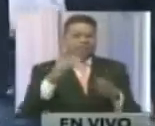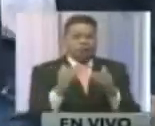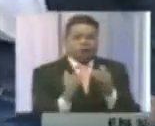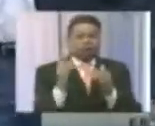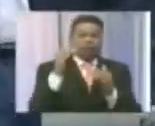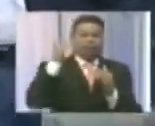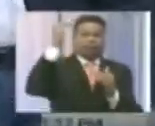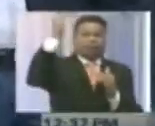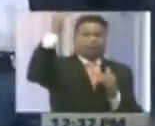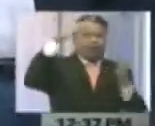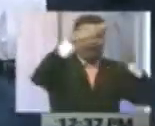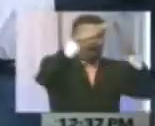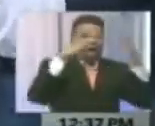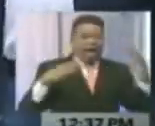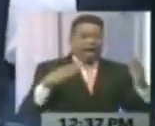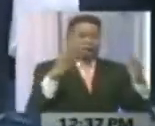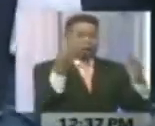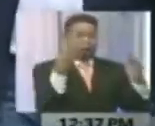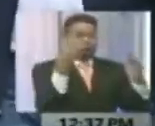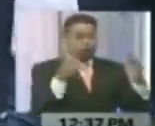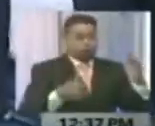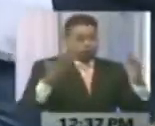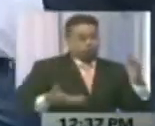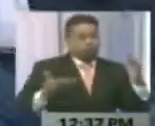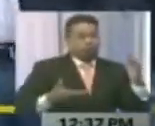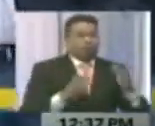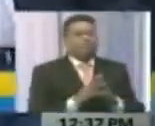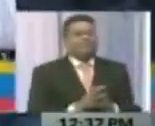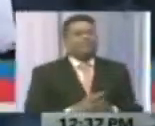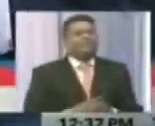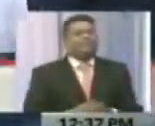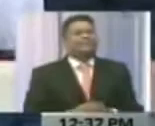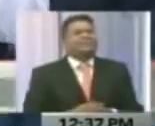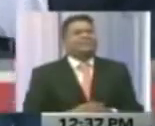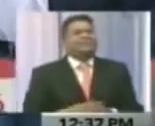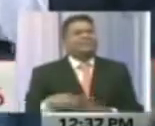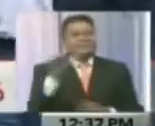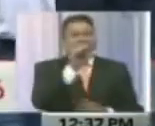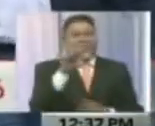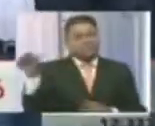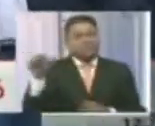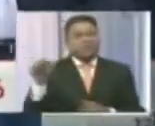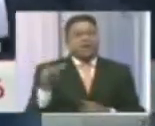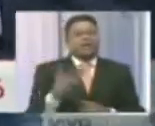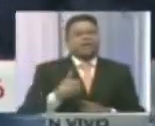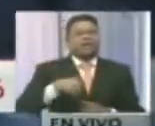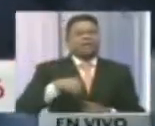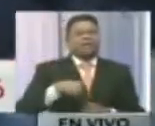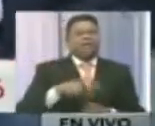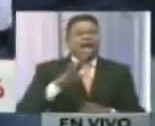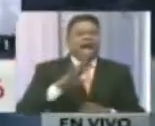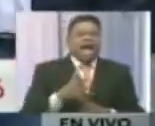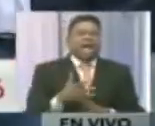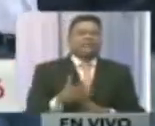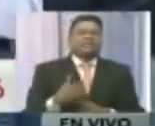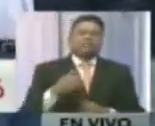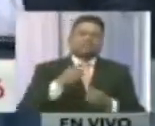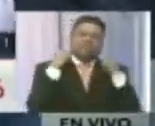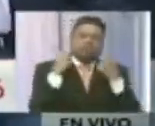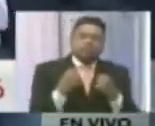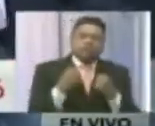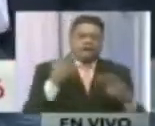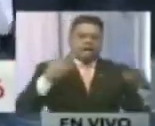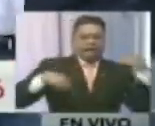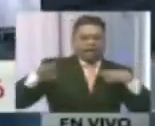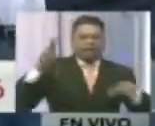para llevarles las noticias importantes que viviremos en esta Semana Mayor. Tenemos seguridad, tenemos recreación y también